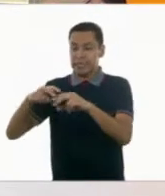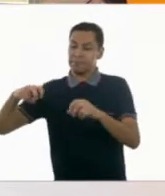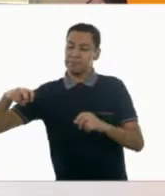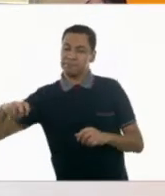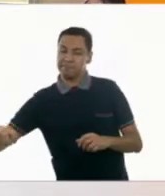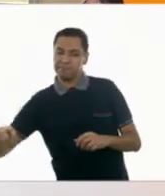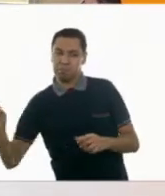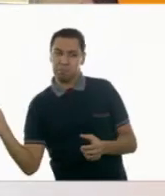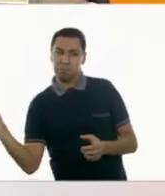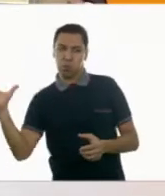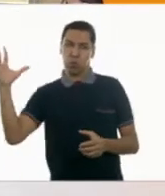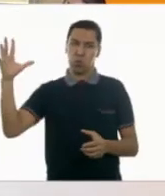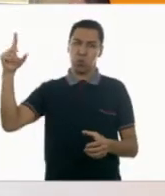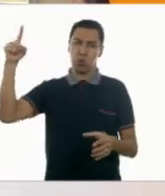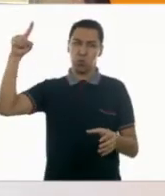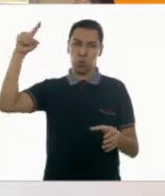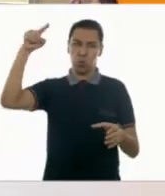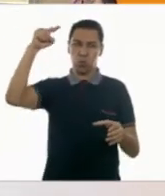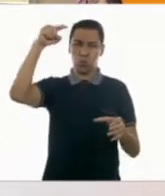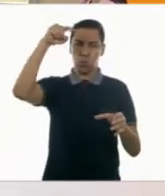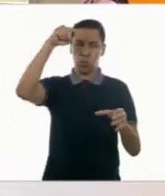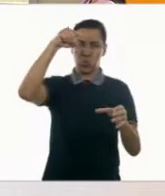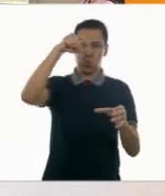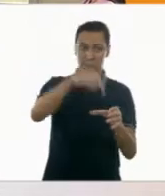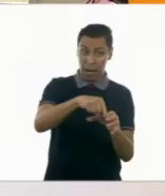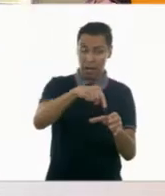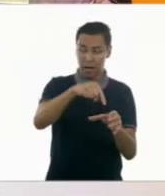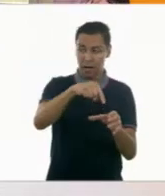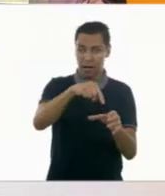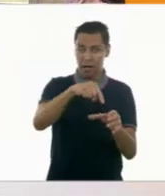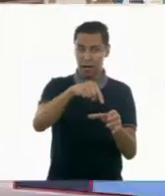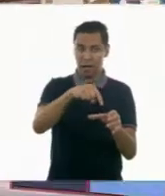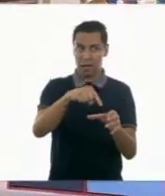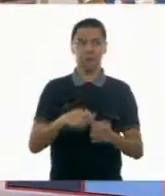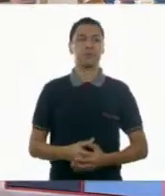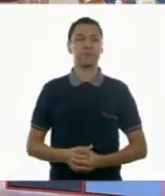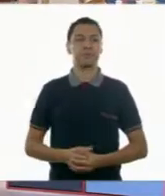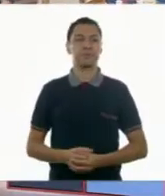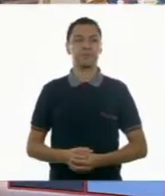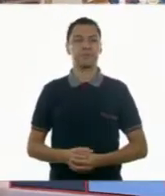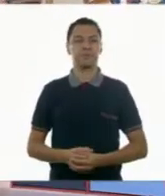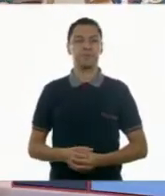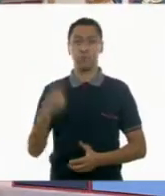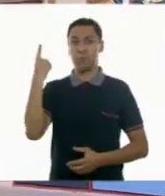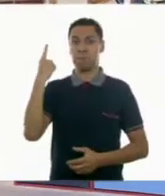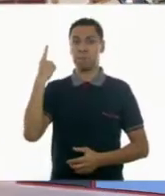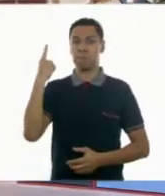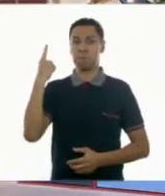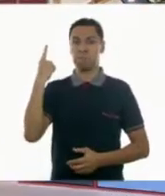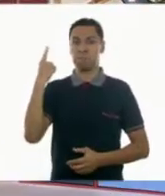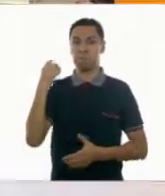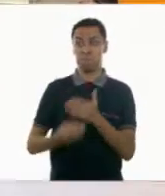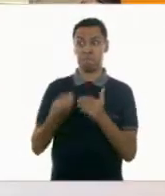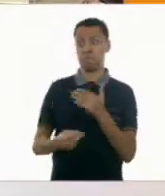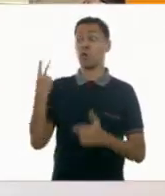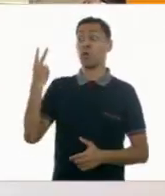Tiene que seguir rebotando. No, sin rebotar ahora sí, solo que entre la pelotita. Te voy a dar 3 oportunidades. Una.